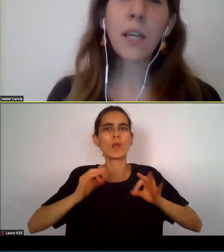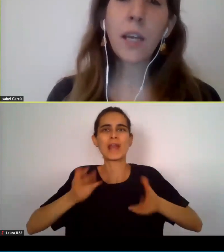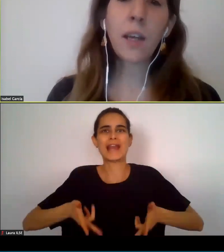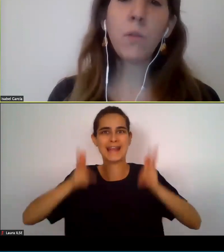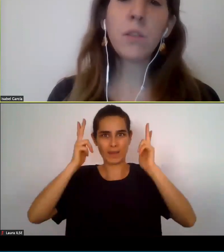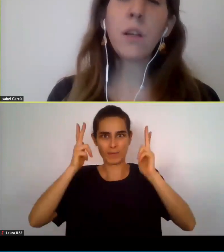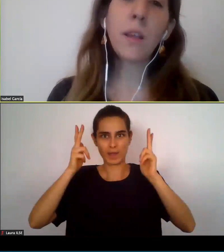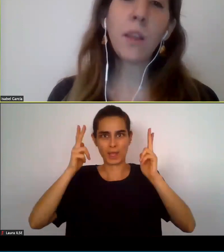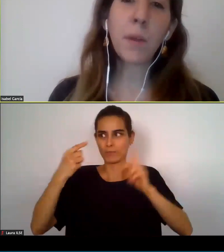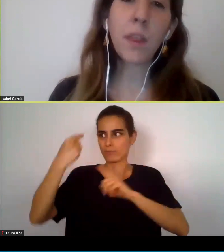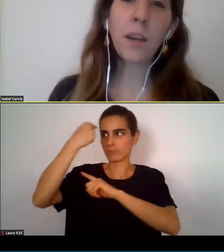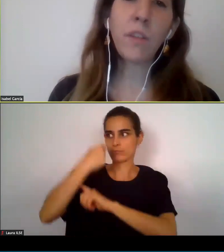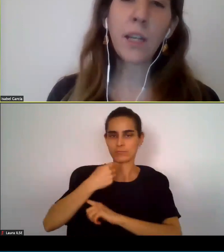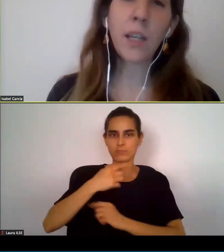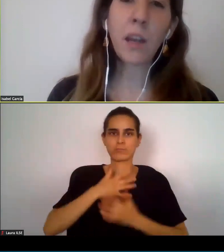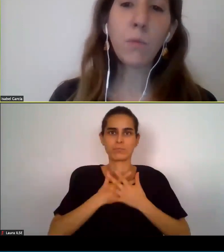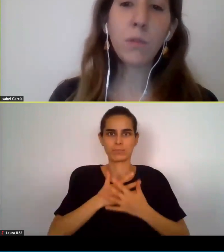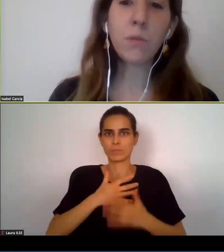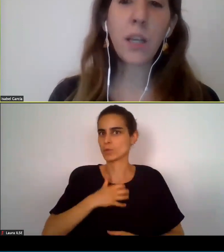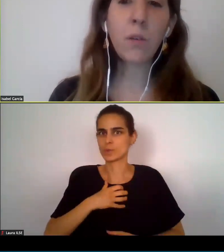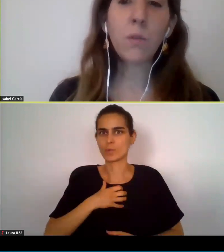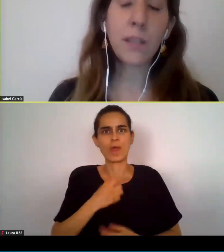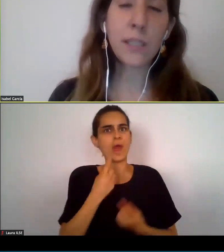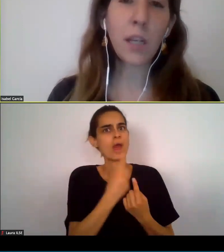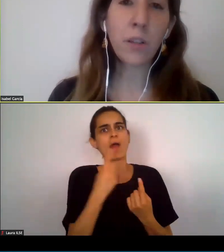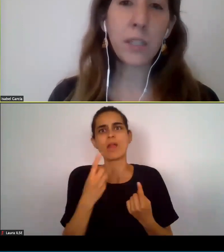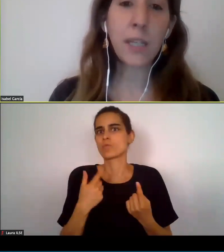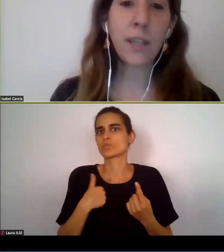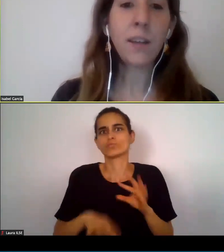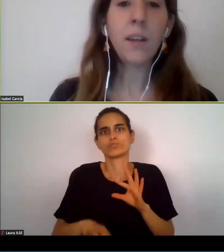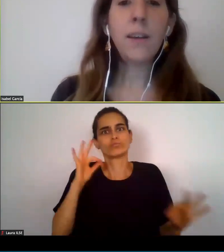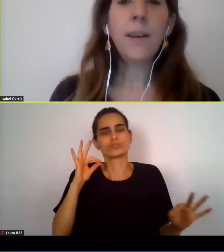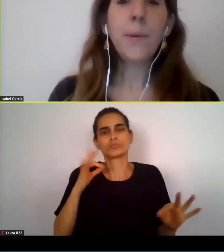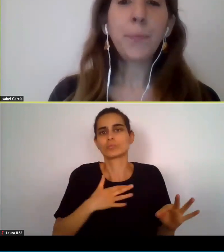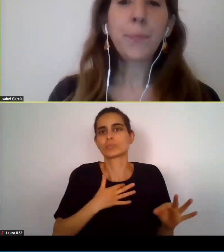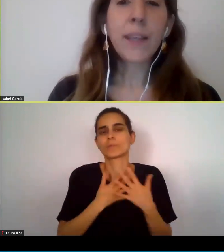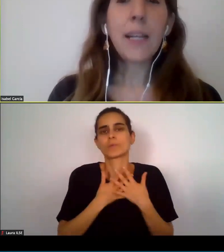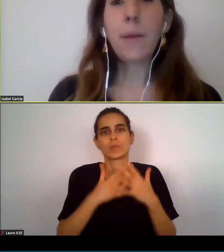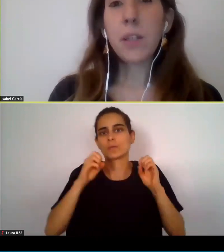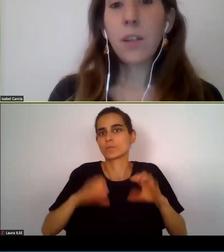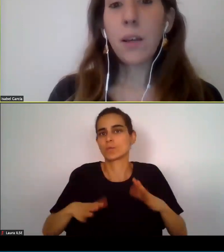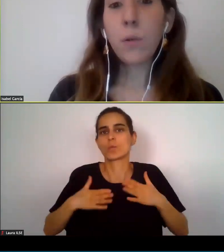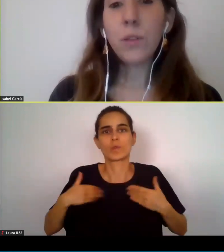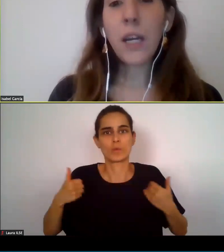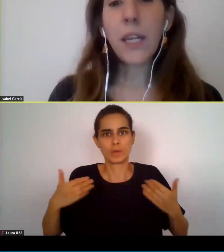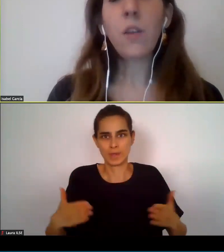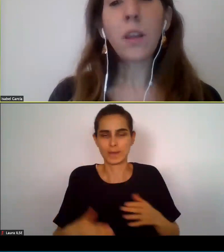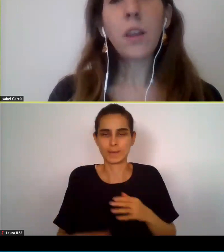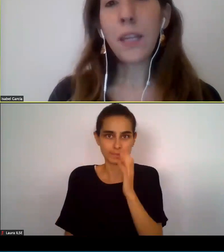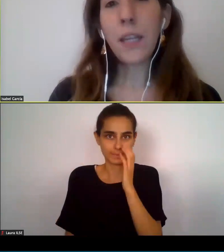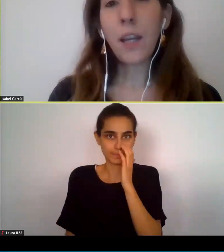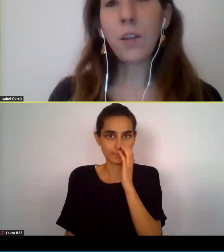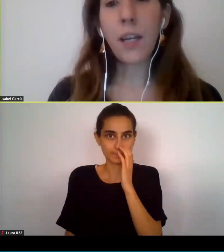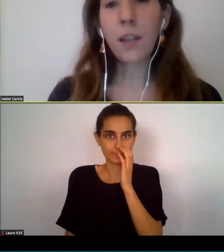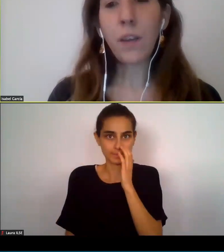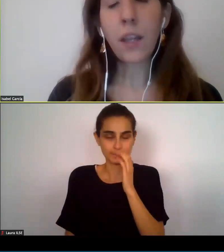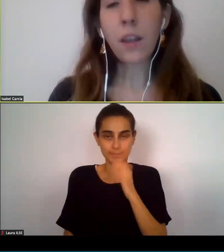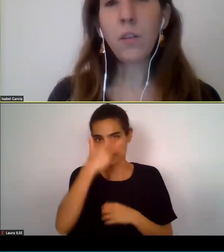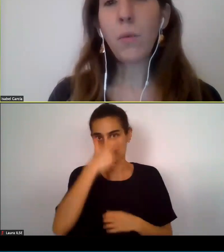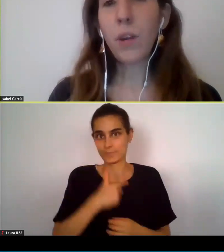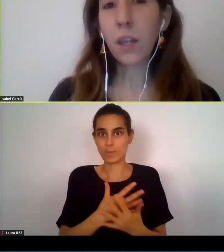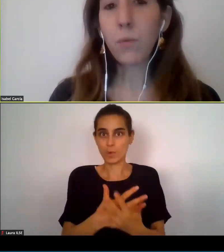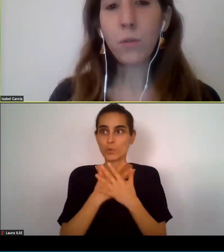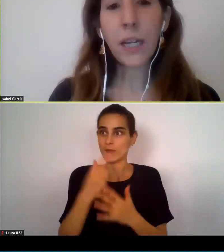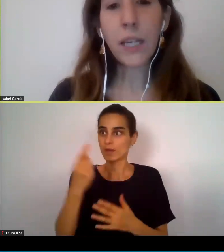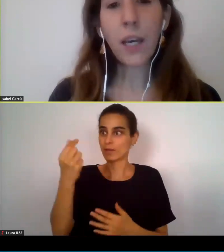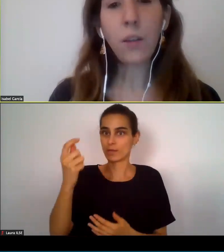obligado y cada uno es libre de empezar y finalizar el voluntariado cuando así lo desee. La persona voluntaria no recibe dinero ni gratificación